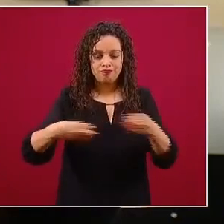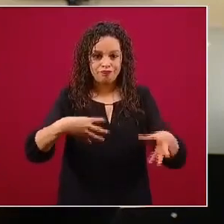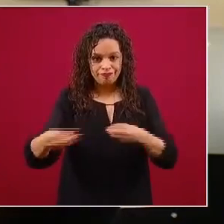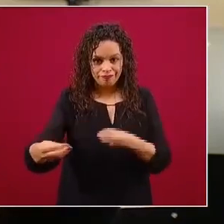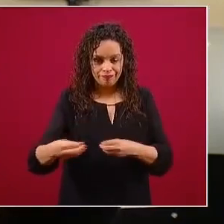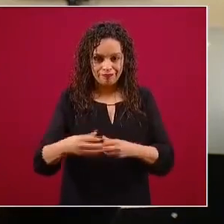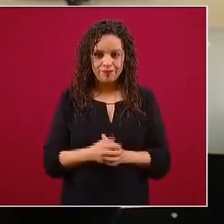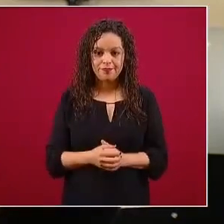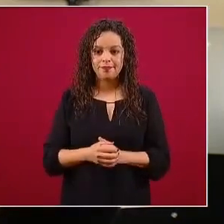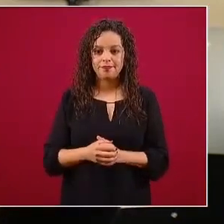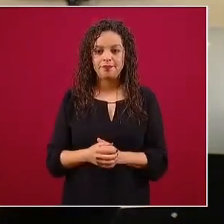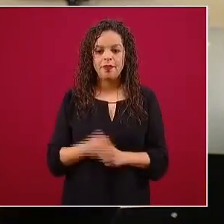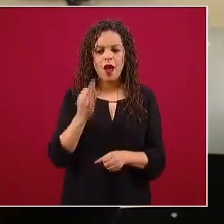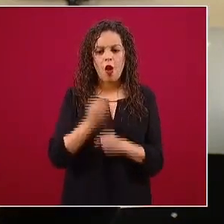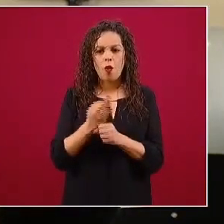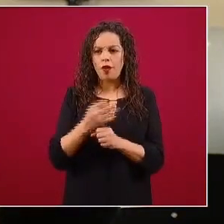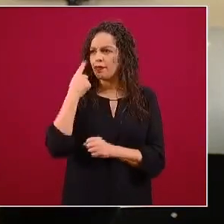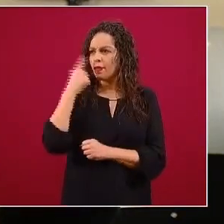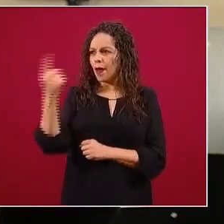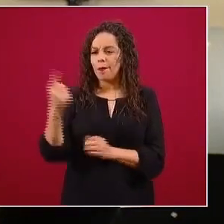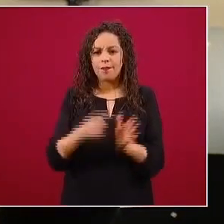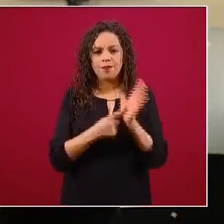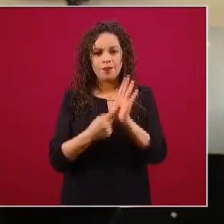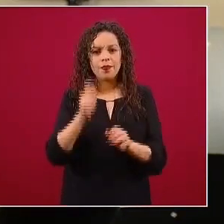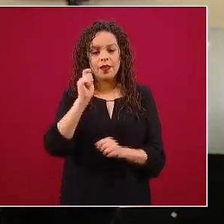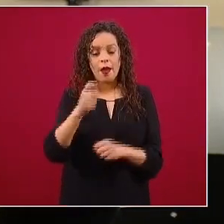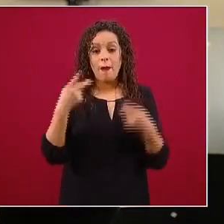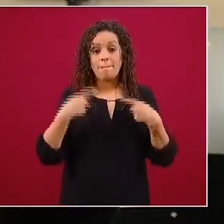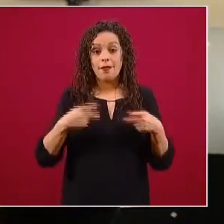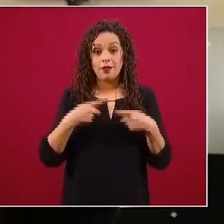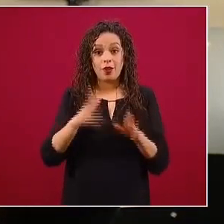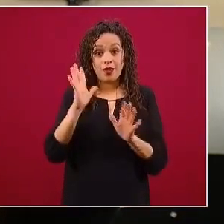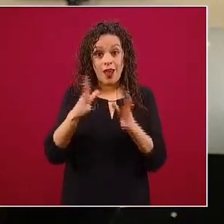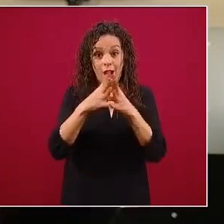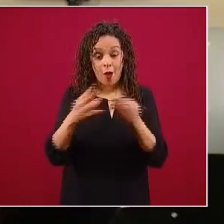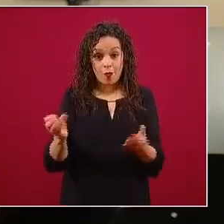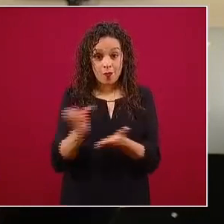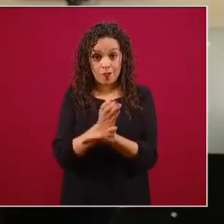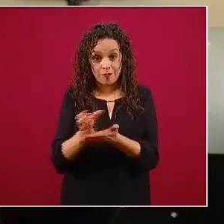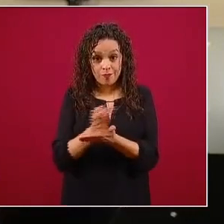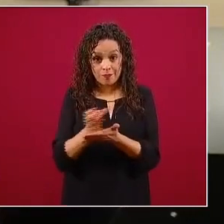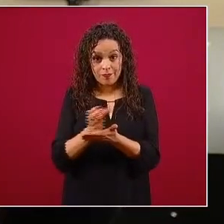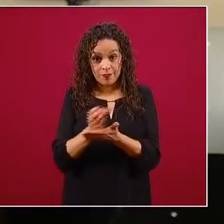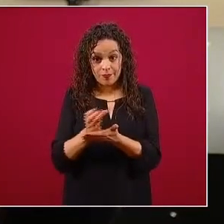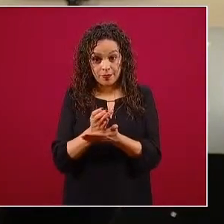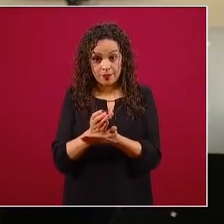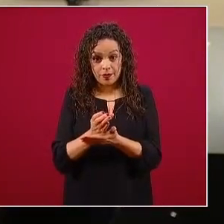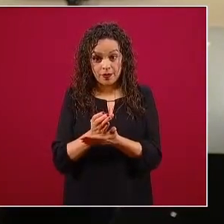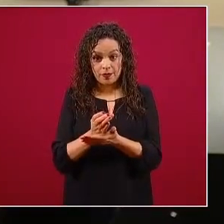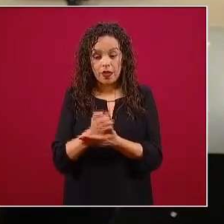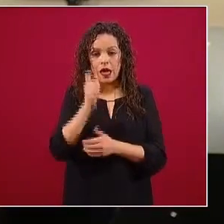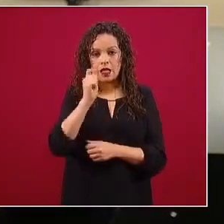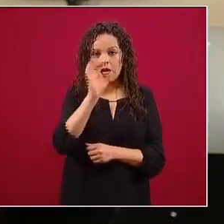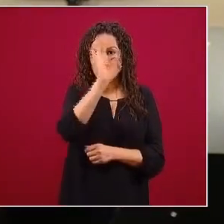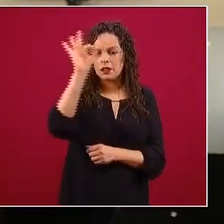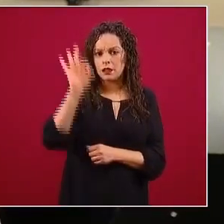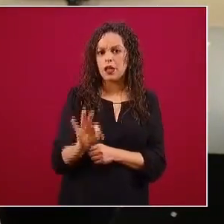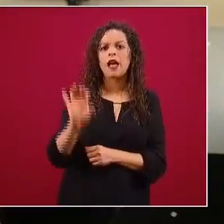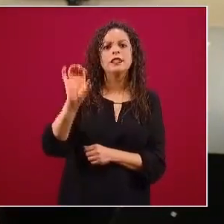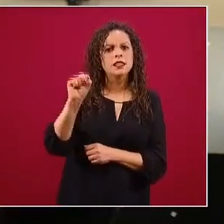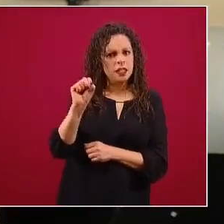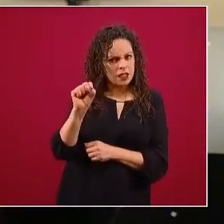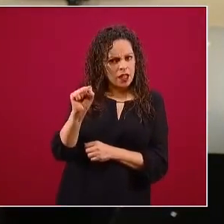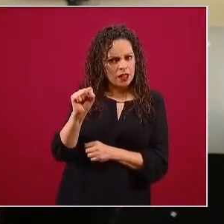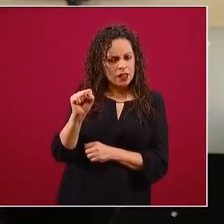ahorita también lo que son pacientes recuperados que tuvieron COVID y la tasa es del 60%.